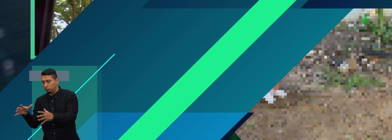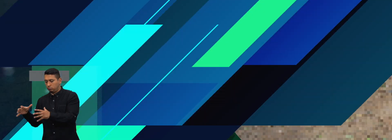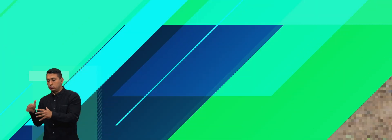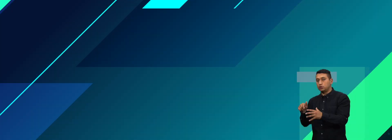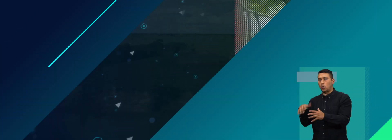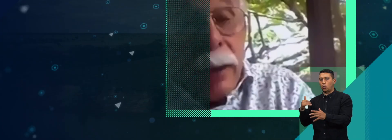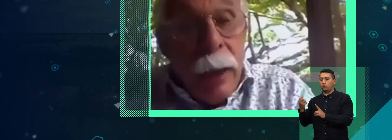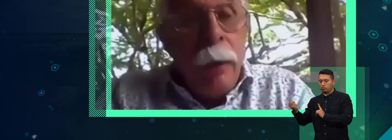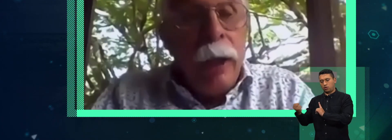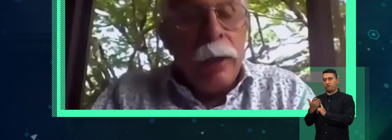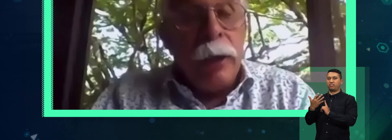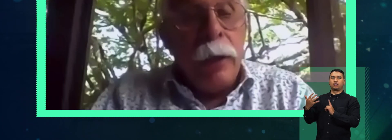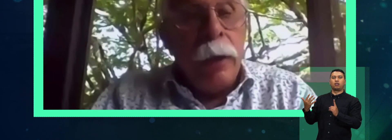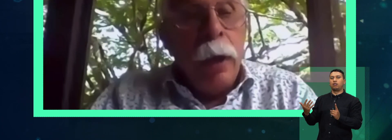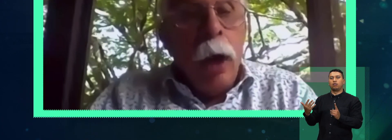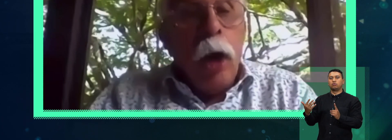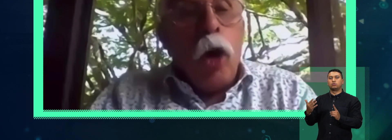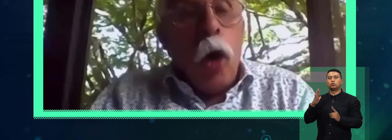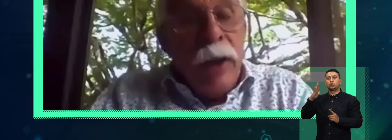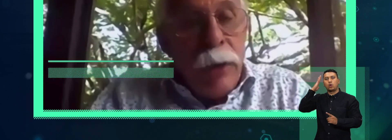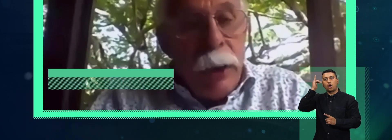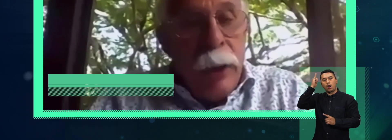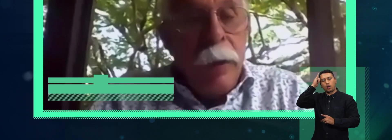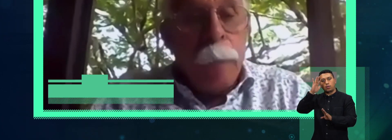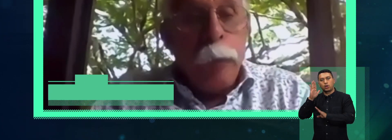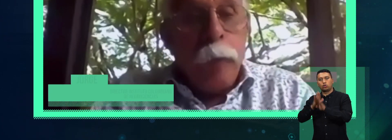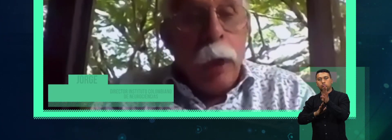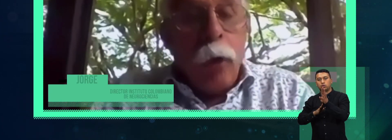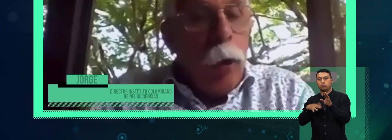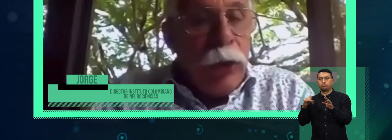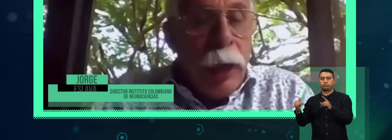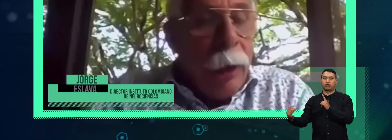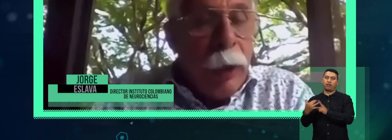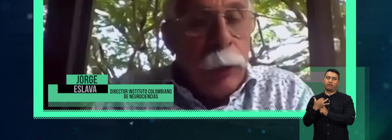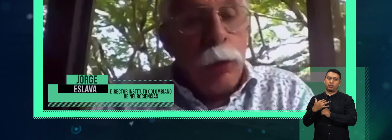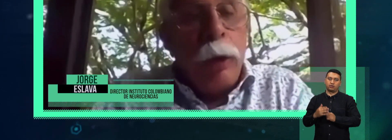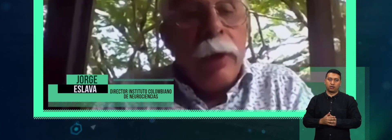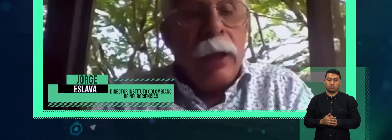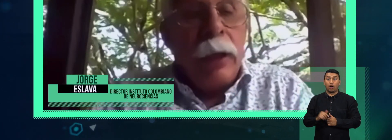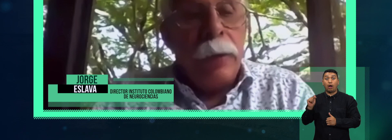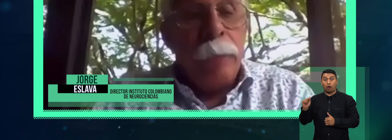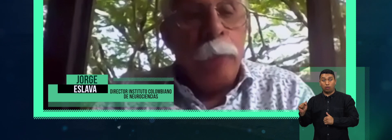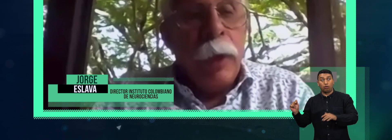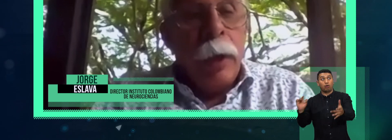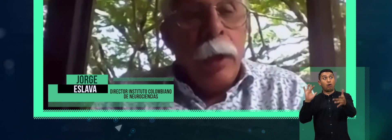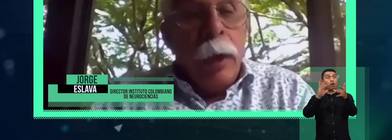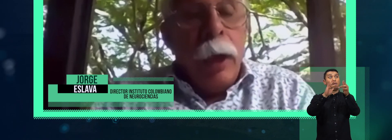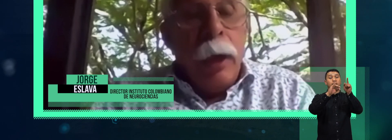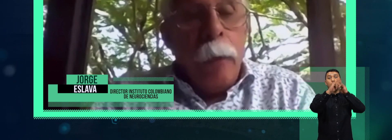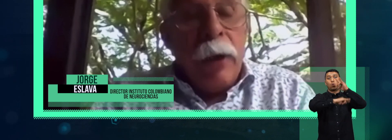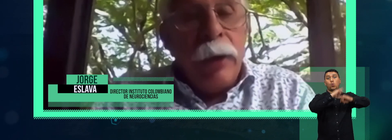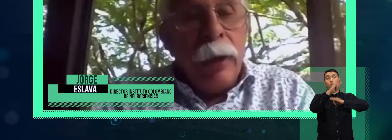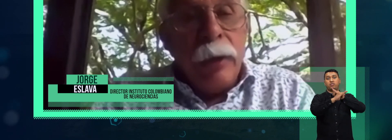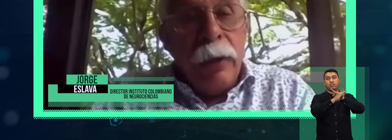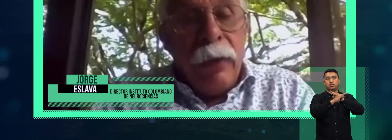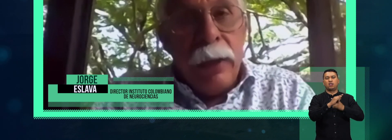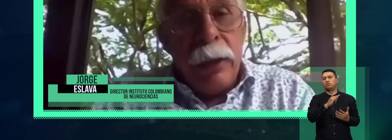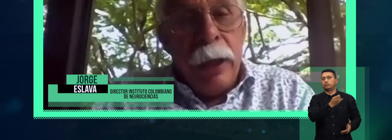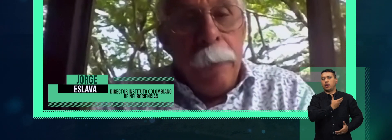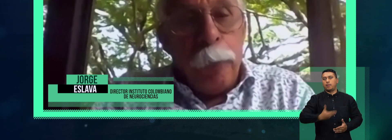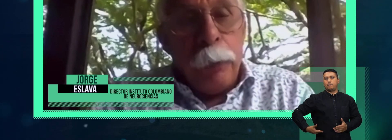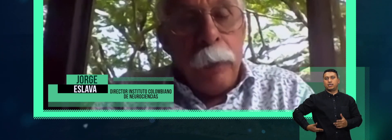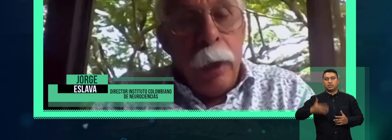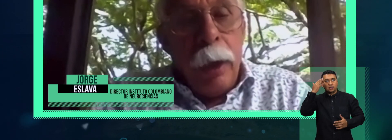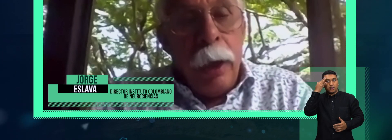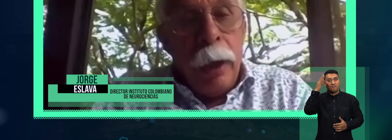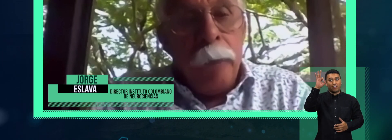académico. Esa evidencia coincide con los señalamientos universales. El presidente de